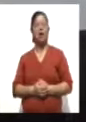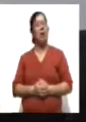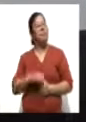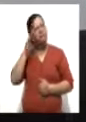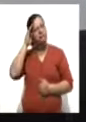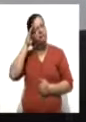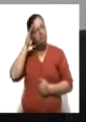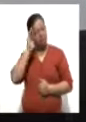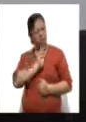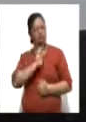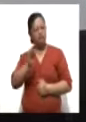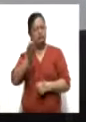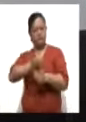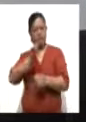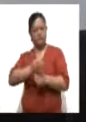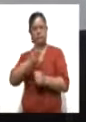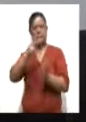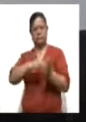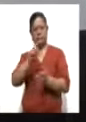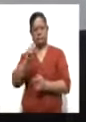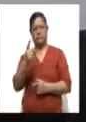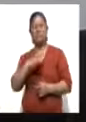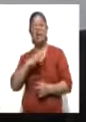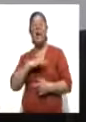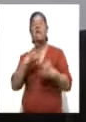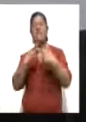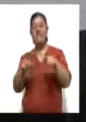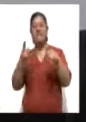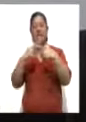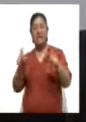expectativas para este año. Tenemos varias